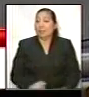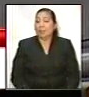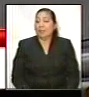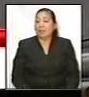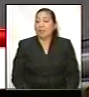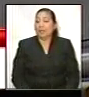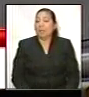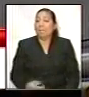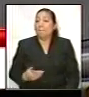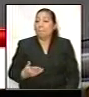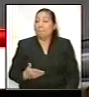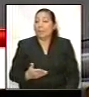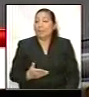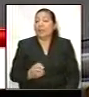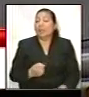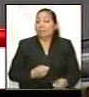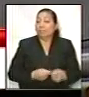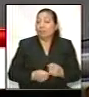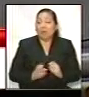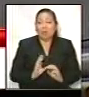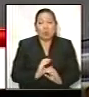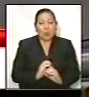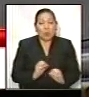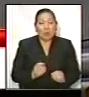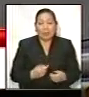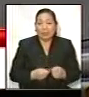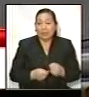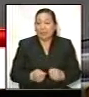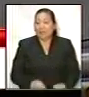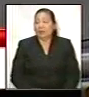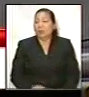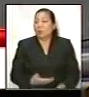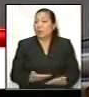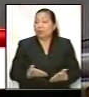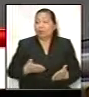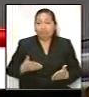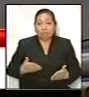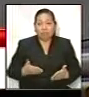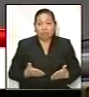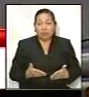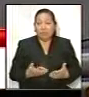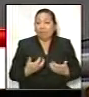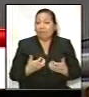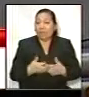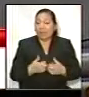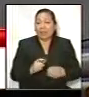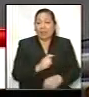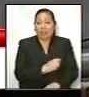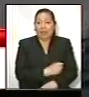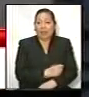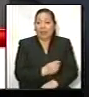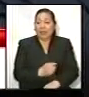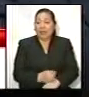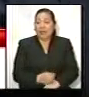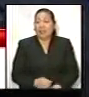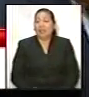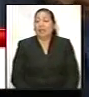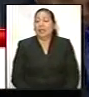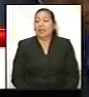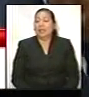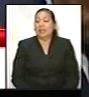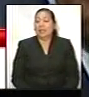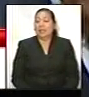de pesca, porque es una pesca artesanal, no hay industria pesquera, no hay una pesca industrial en Tacna.